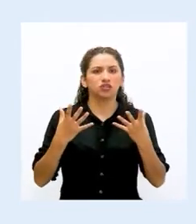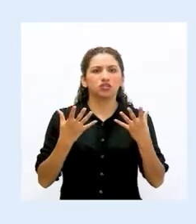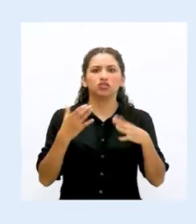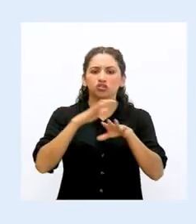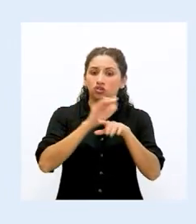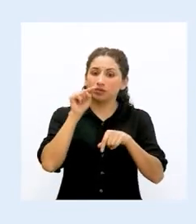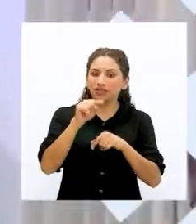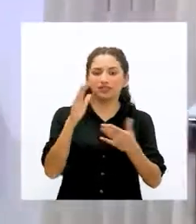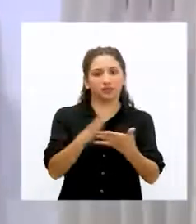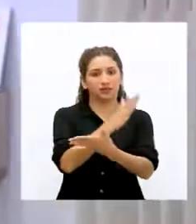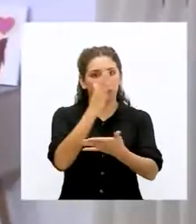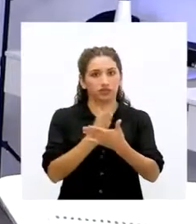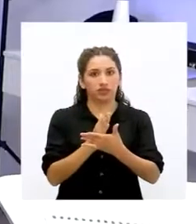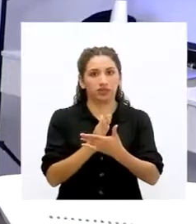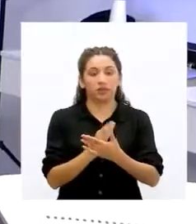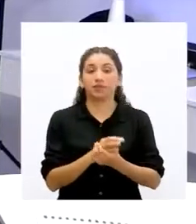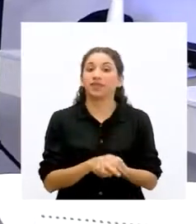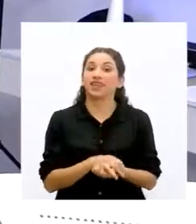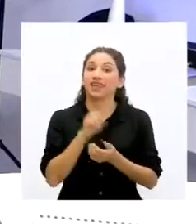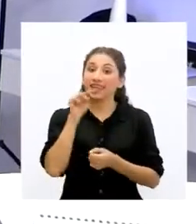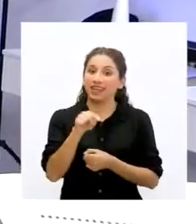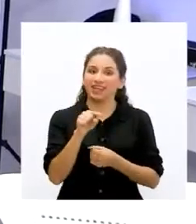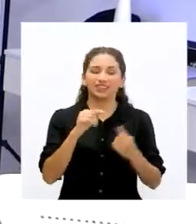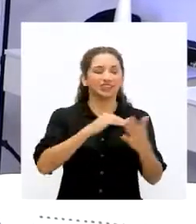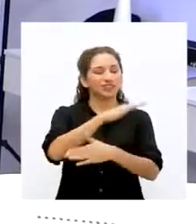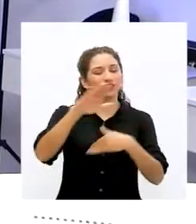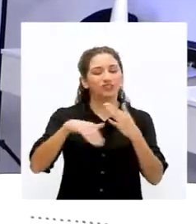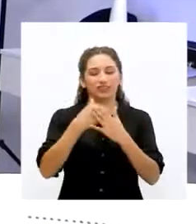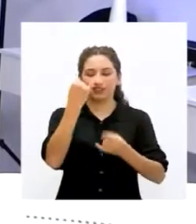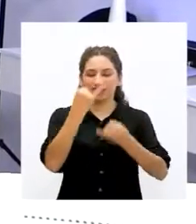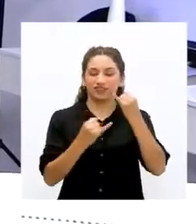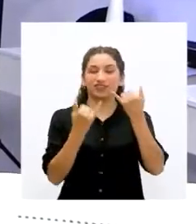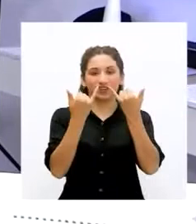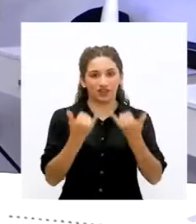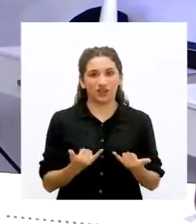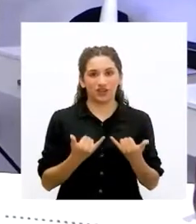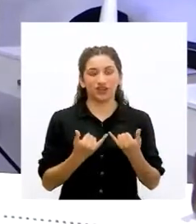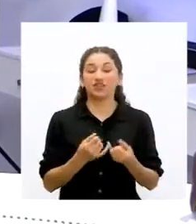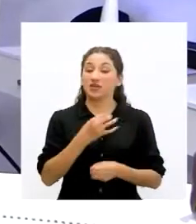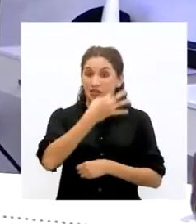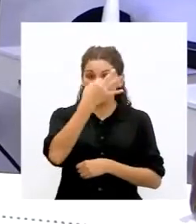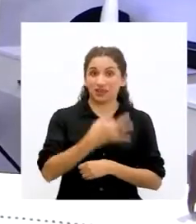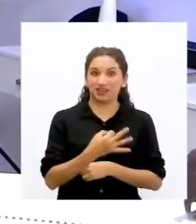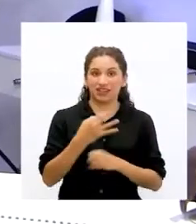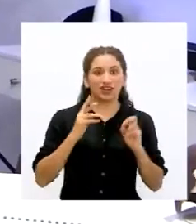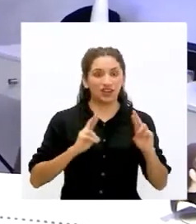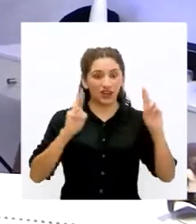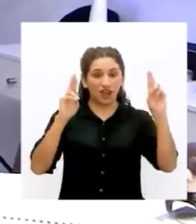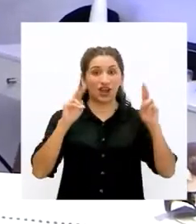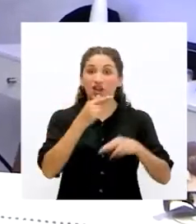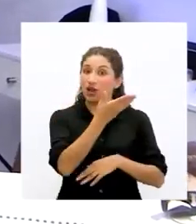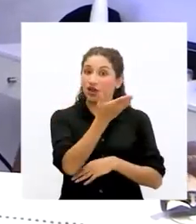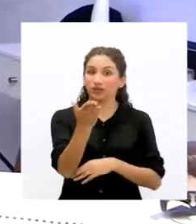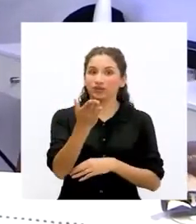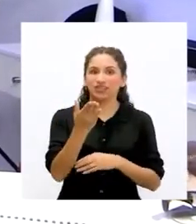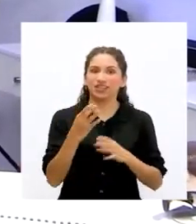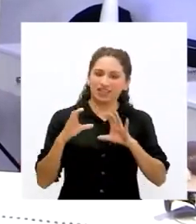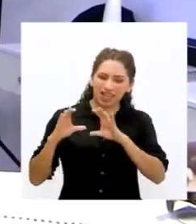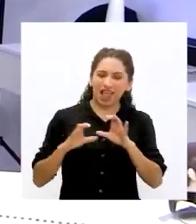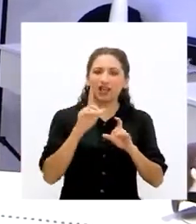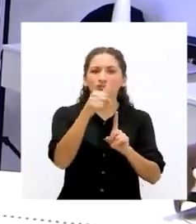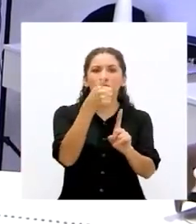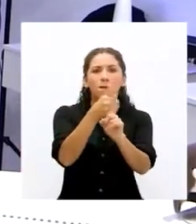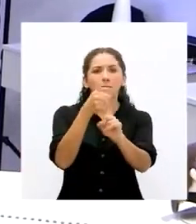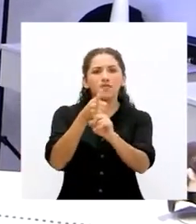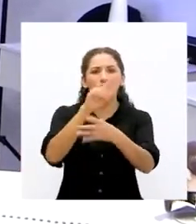problema. Eso ha sido todo por hoy. La verdad que espero que se animen a elaborar sus